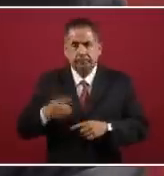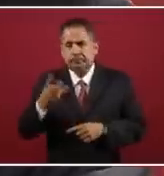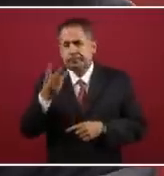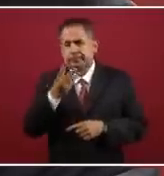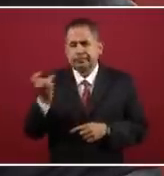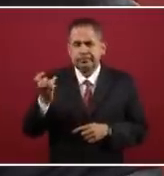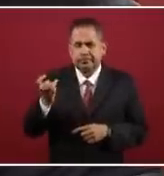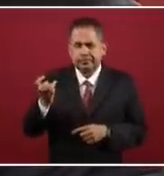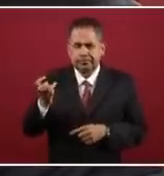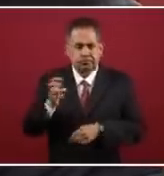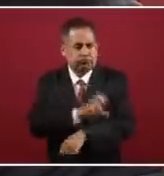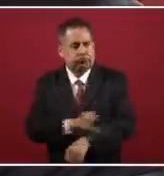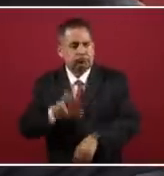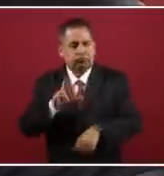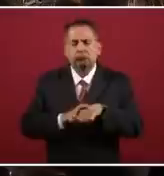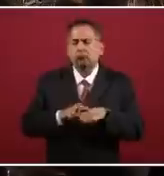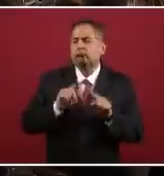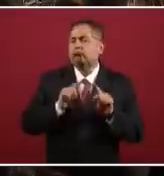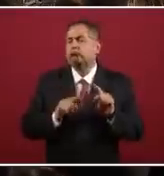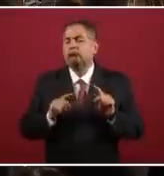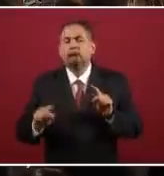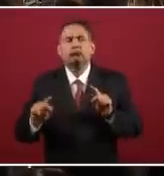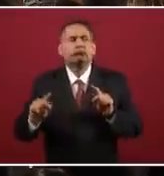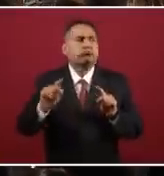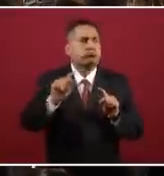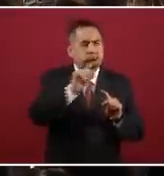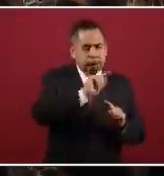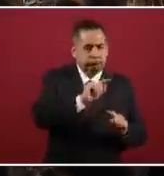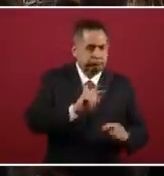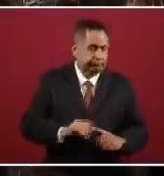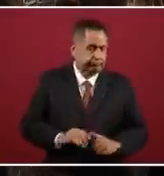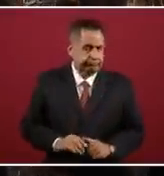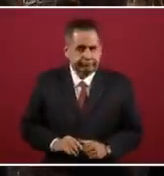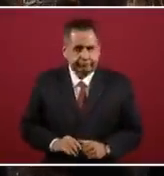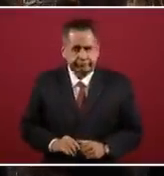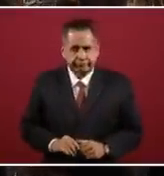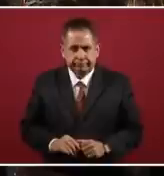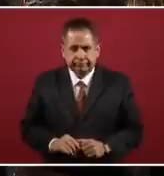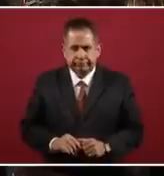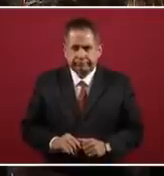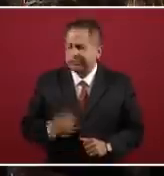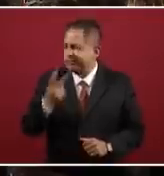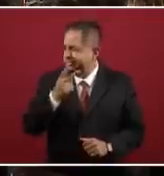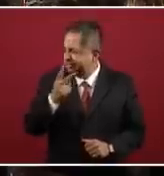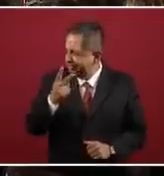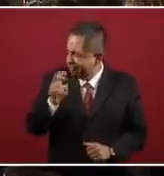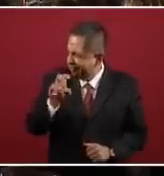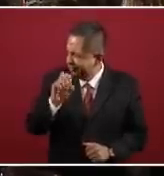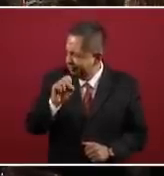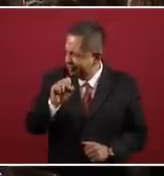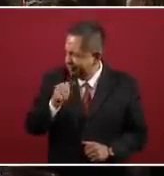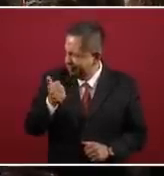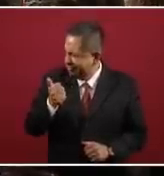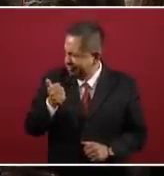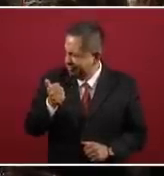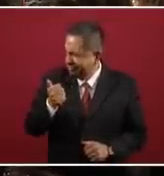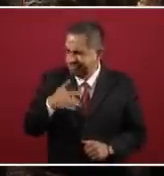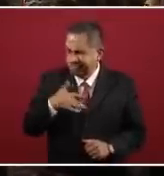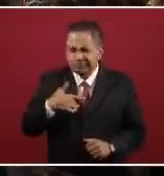300 coordinaciones, 266